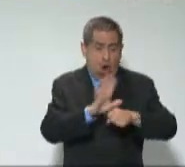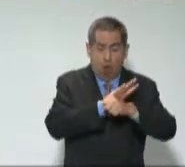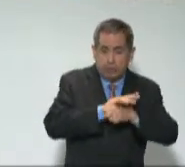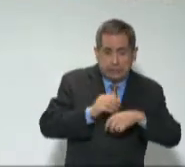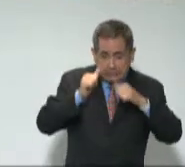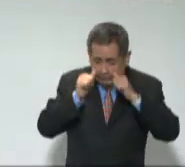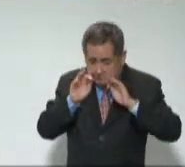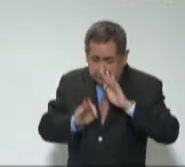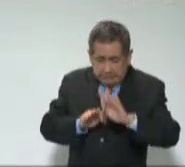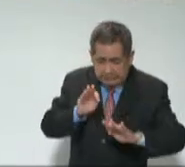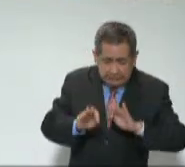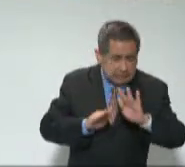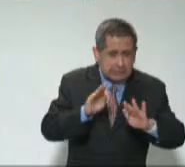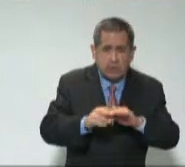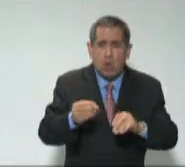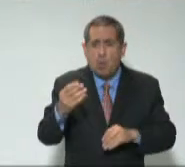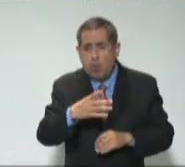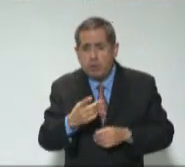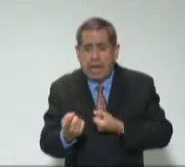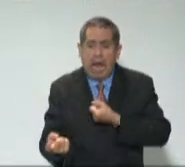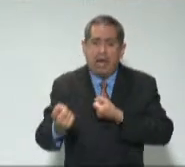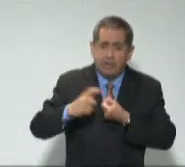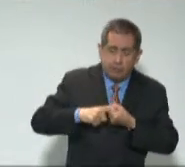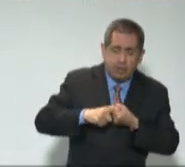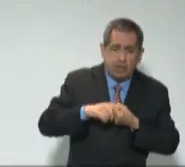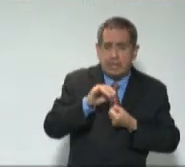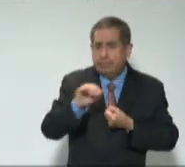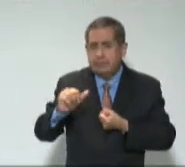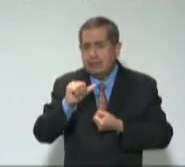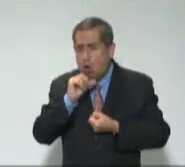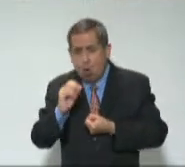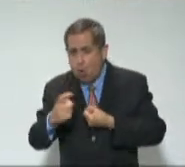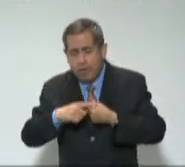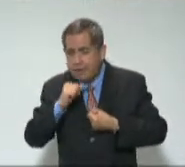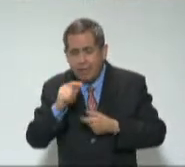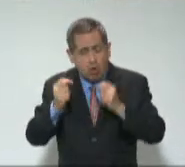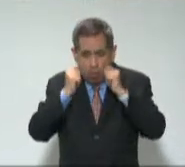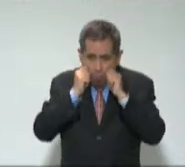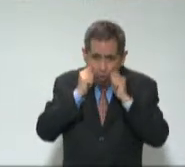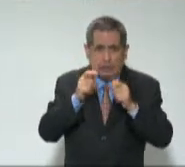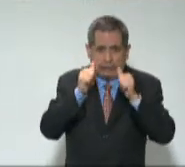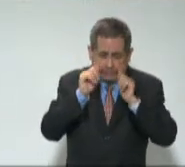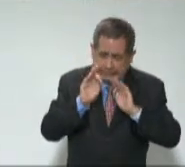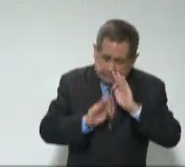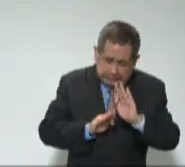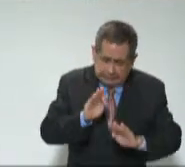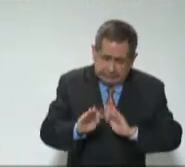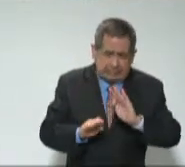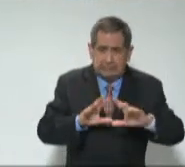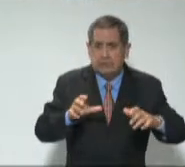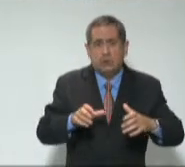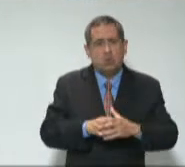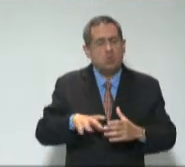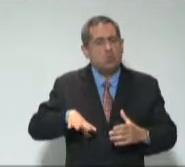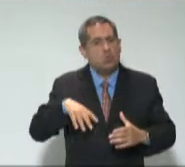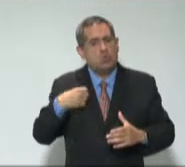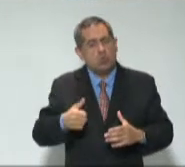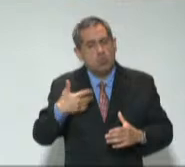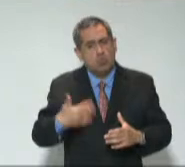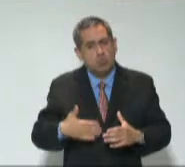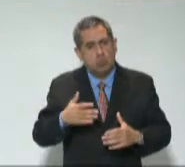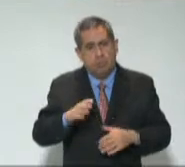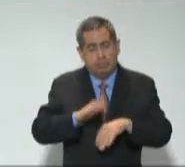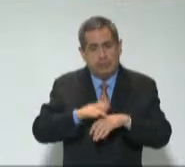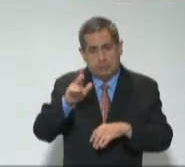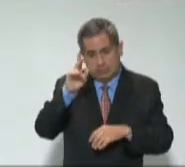covid sin importar si son o no derechohabientes del seguro social implicó un esfuerzo extraordinario en esto que